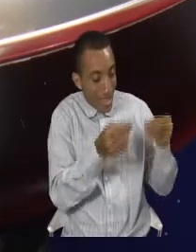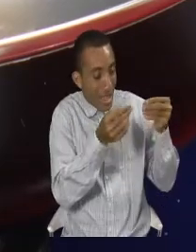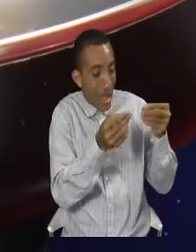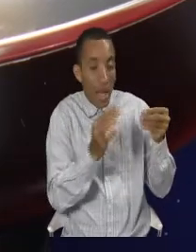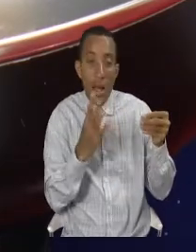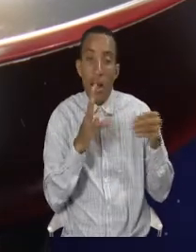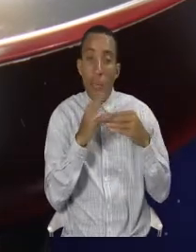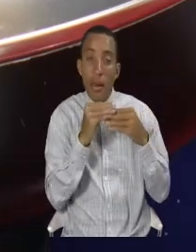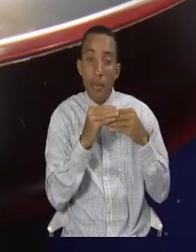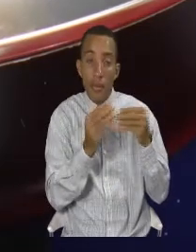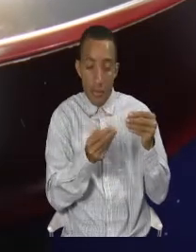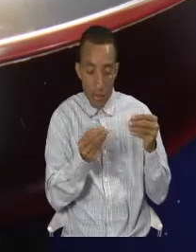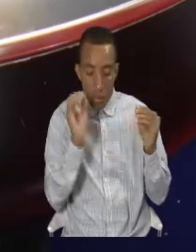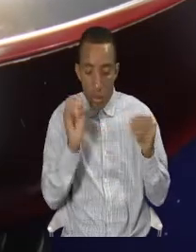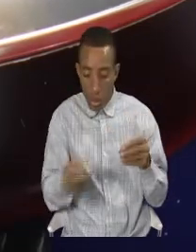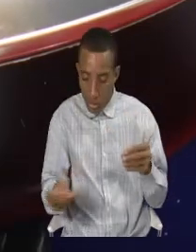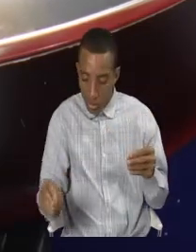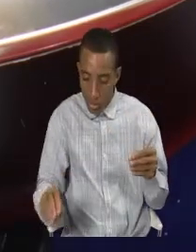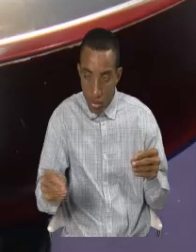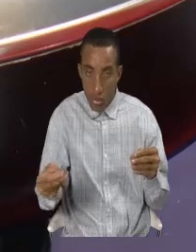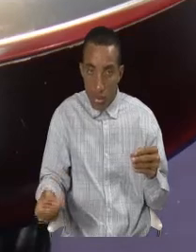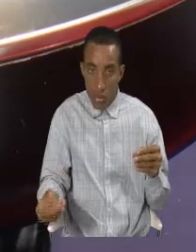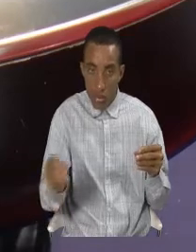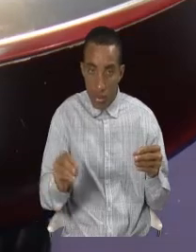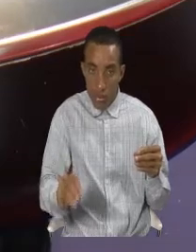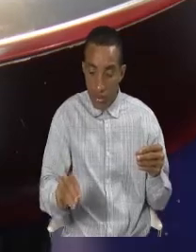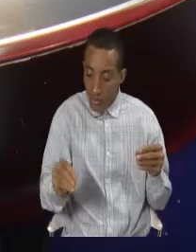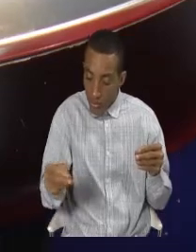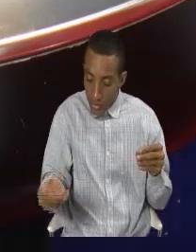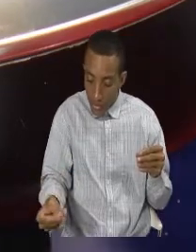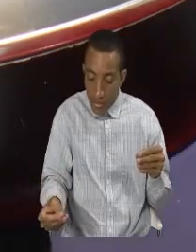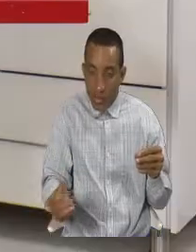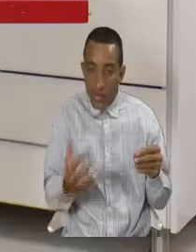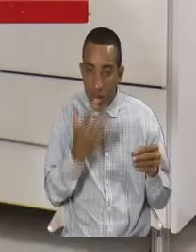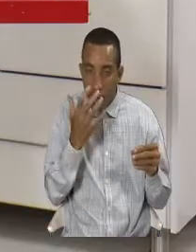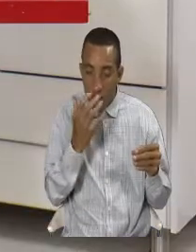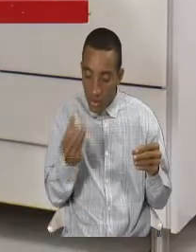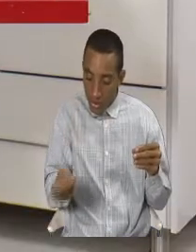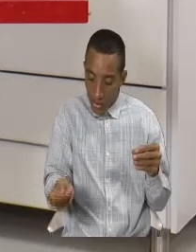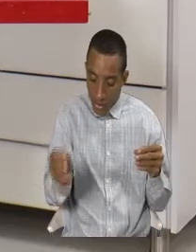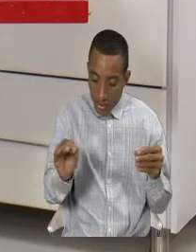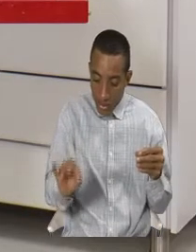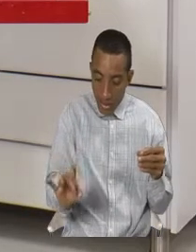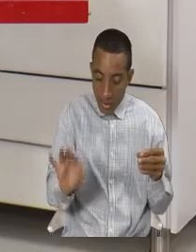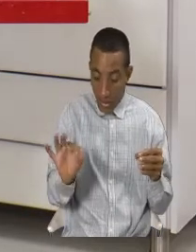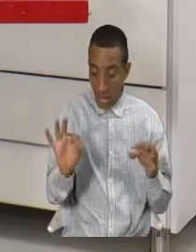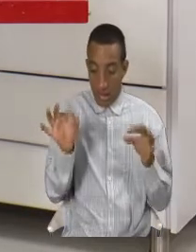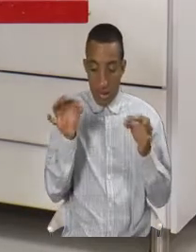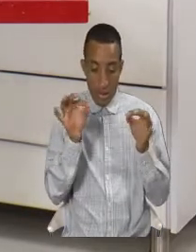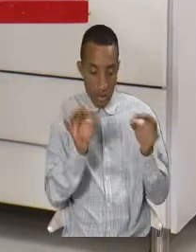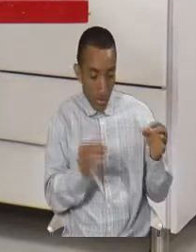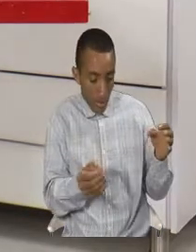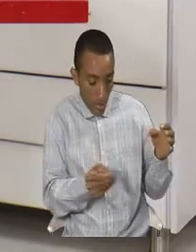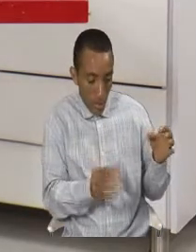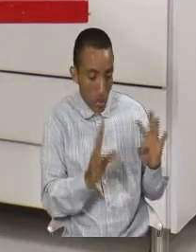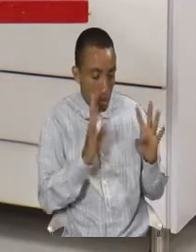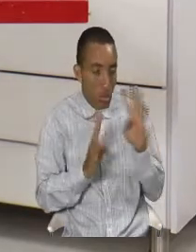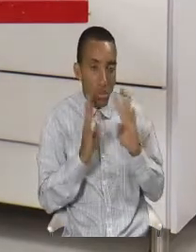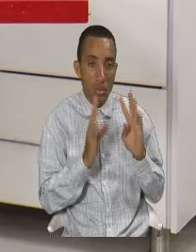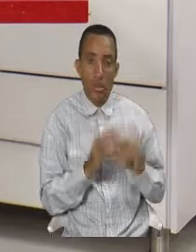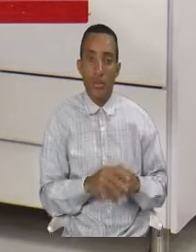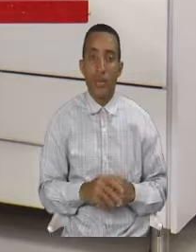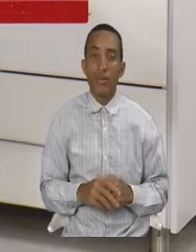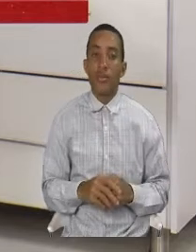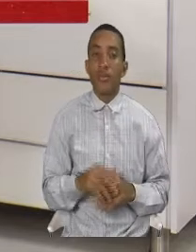también. Una presentación diferente. Tenemos acá nuestros dos platicos, como siempre,